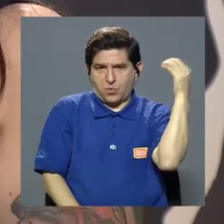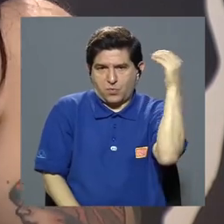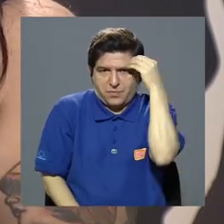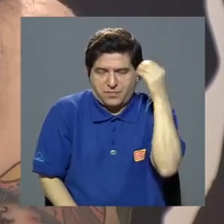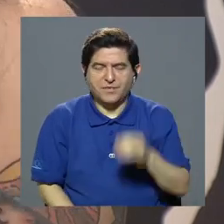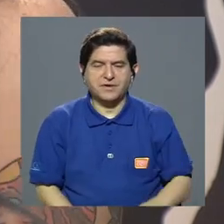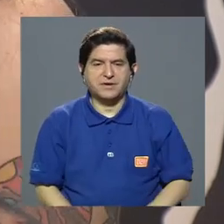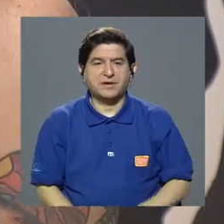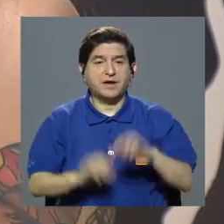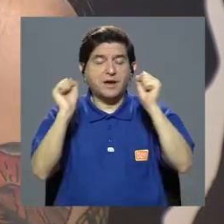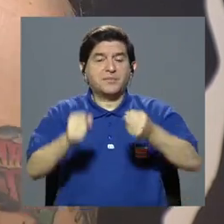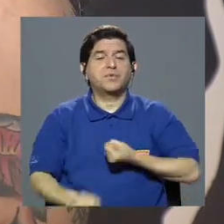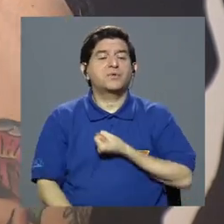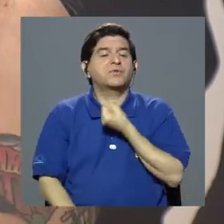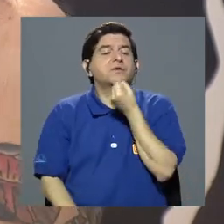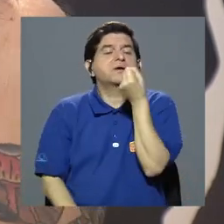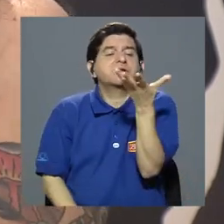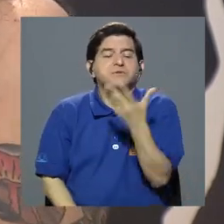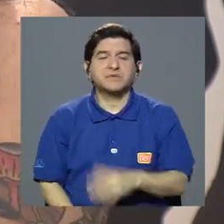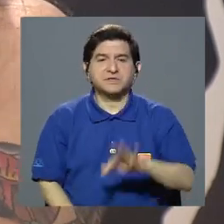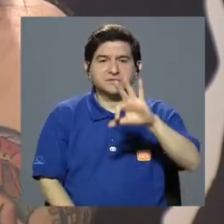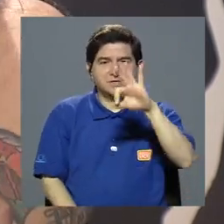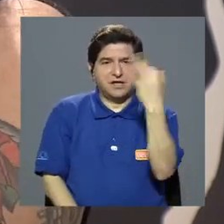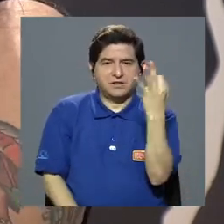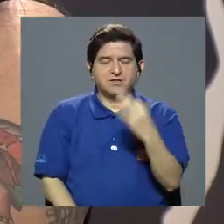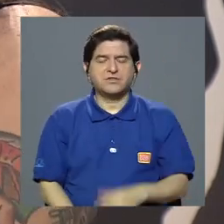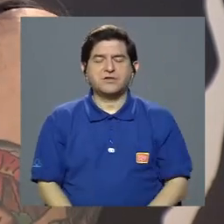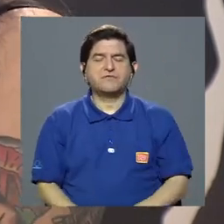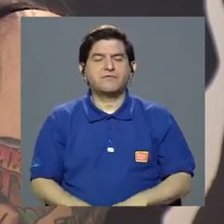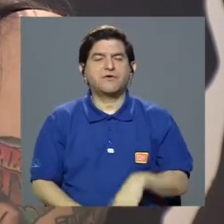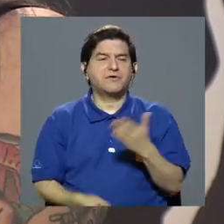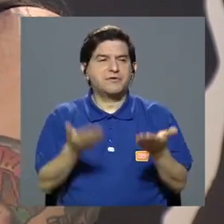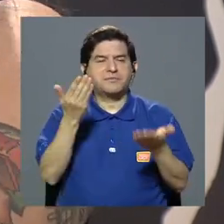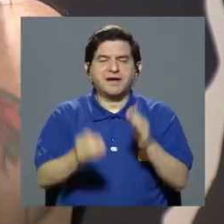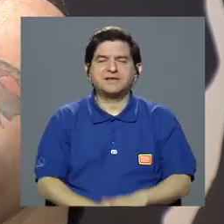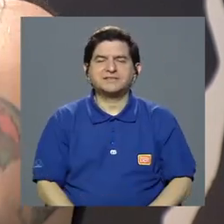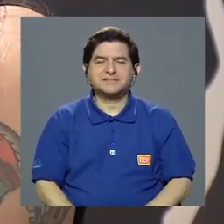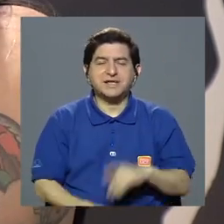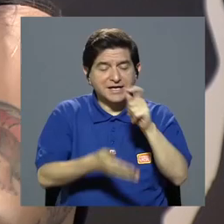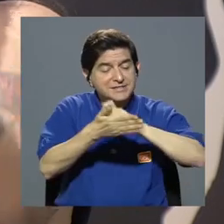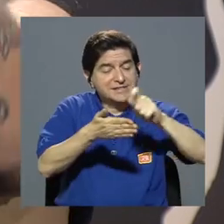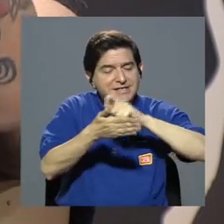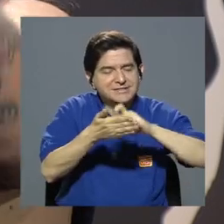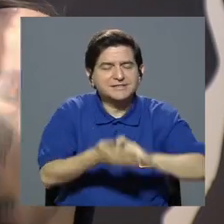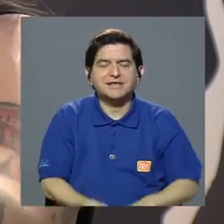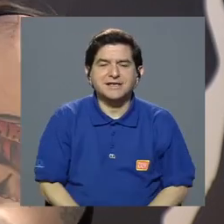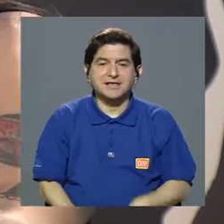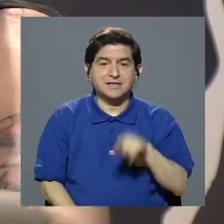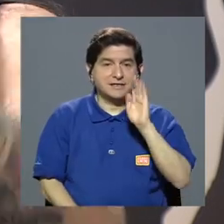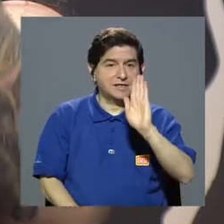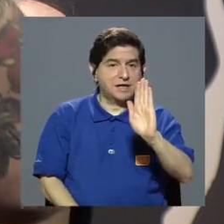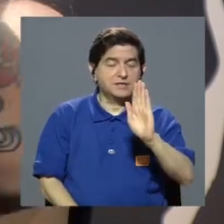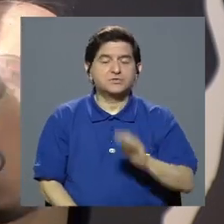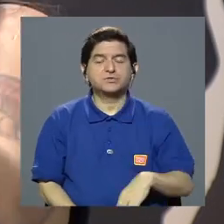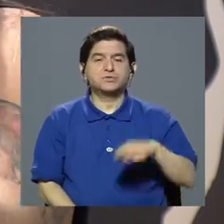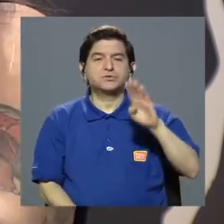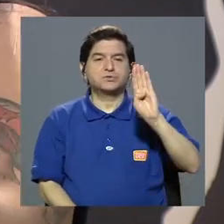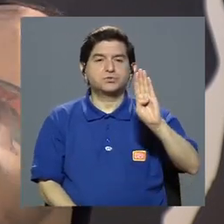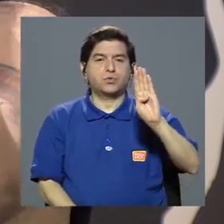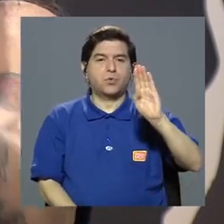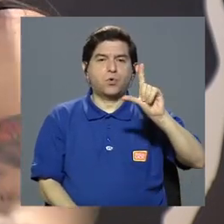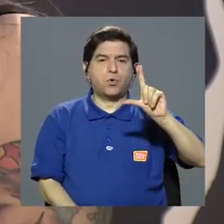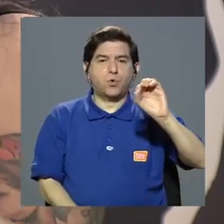la posibilidad de puerta expresar digamos de una manera un poco más tangible verdad dejarlo escrito dejar plasmado en tu blog dejarlo plasmado